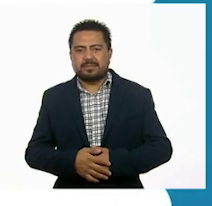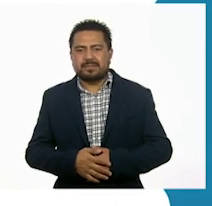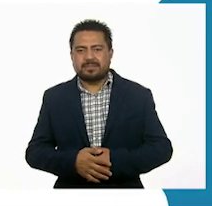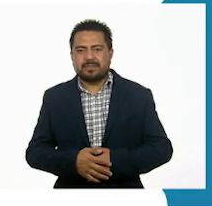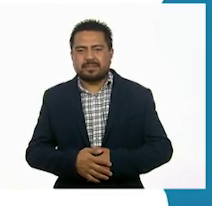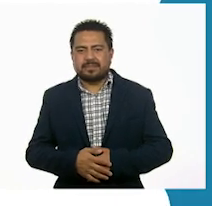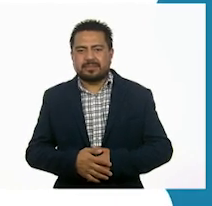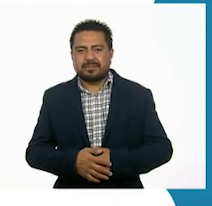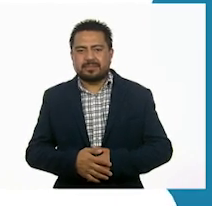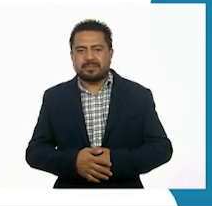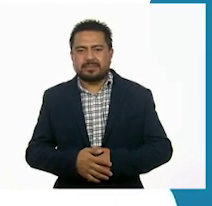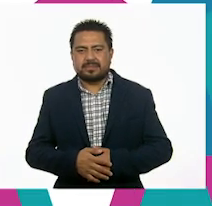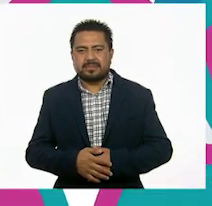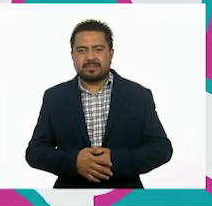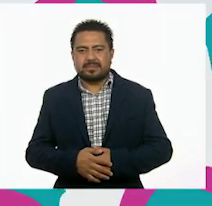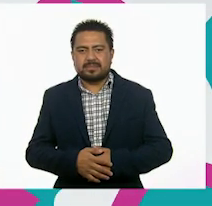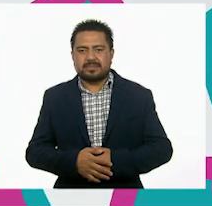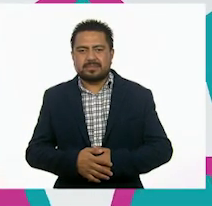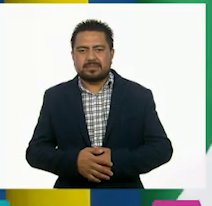aprendeencasa.sep.gob.mx.